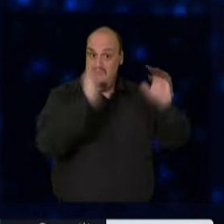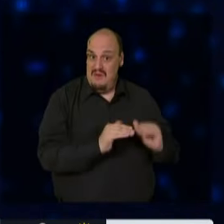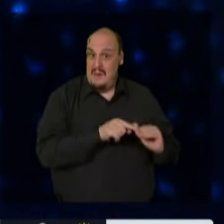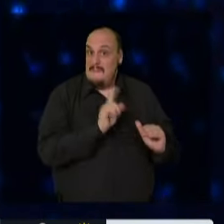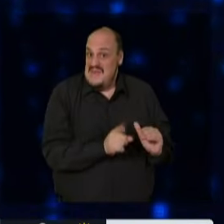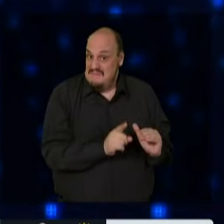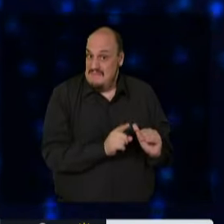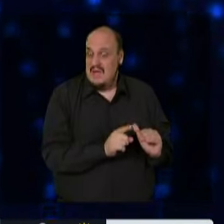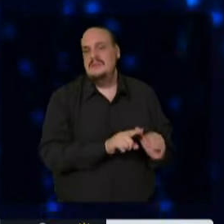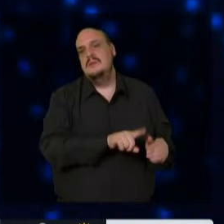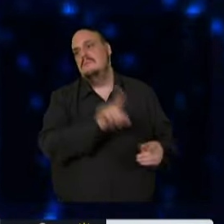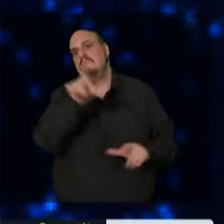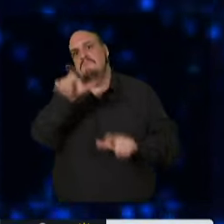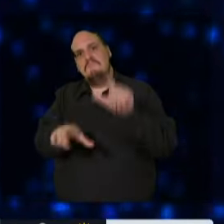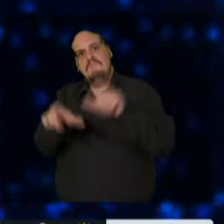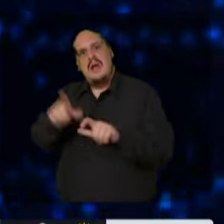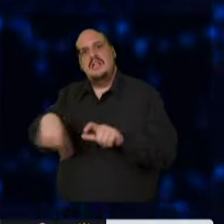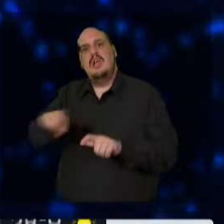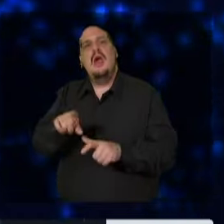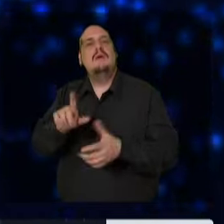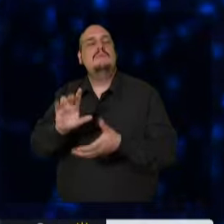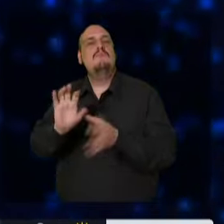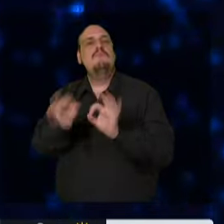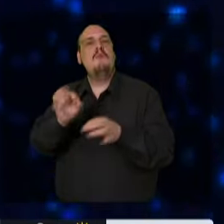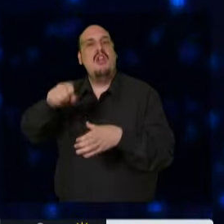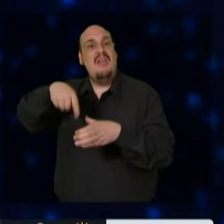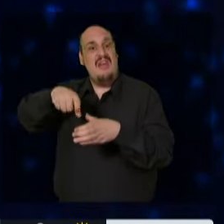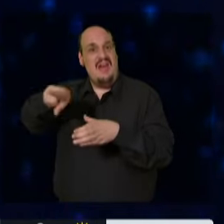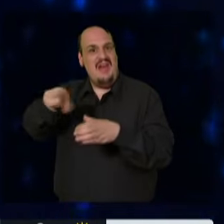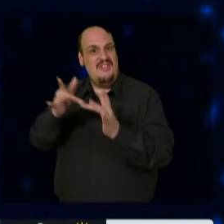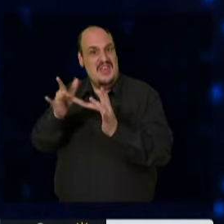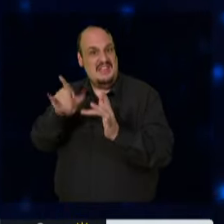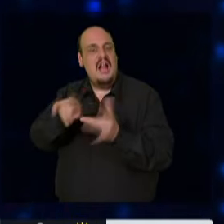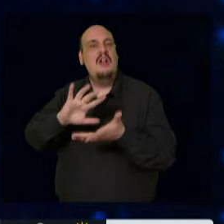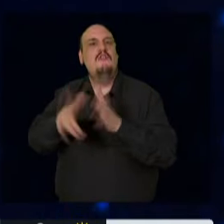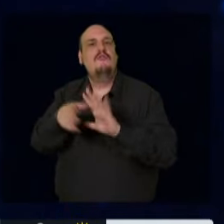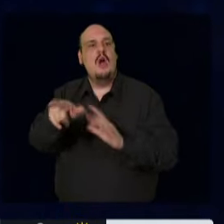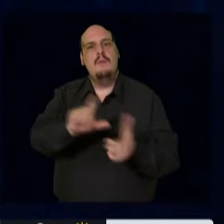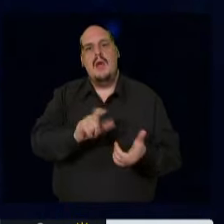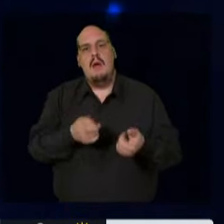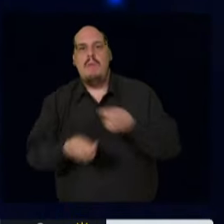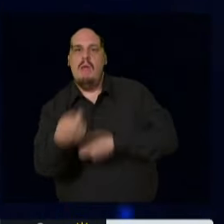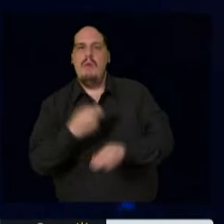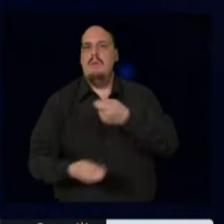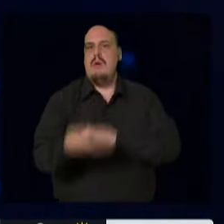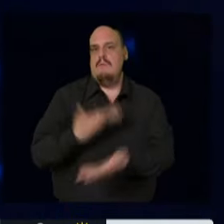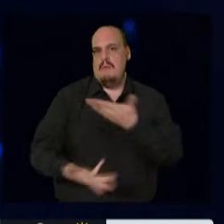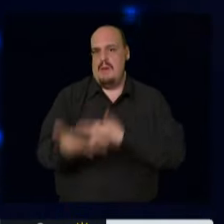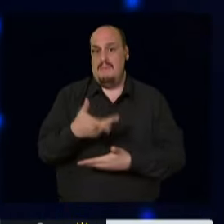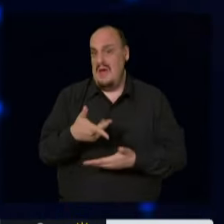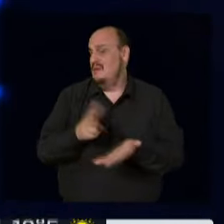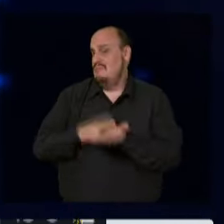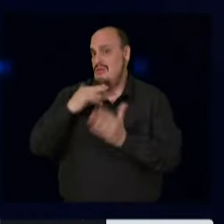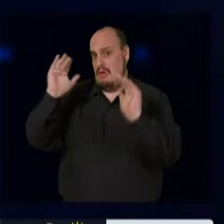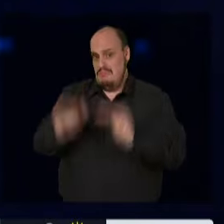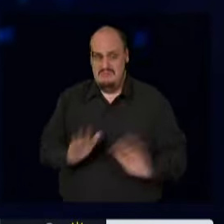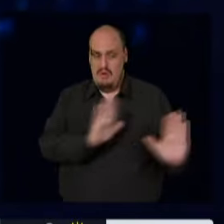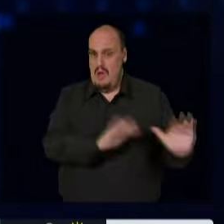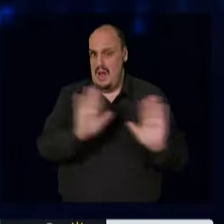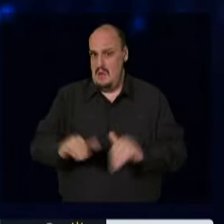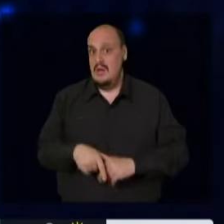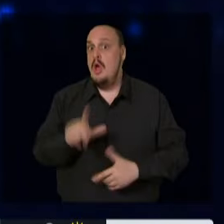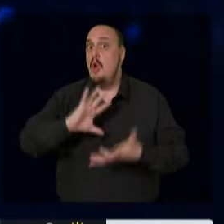tener aquellos que utilicen la moneda digital argentina como mecanismo de transacción económica. Este modelo es un